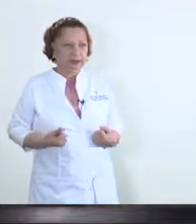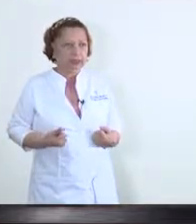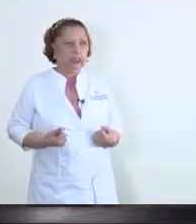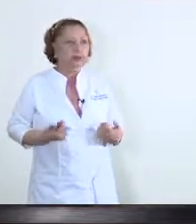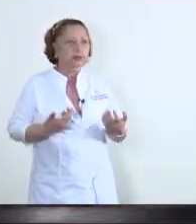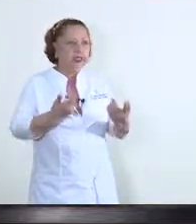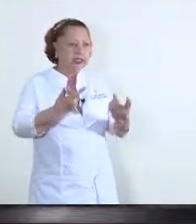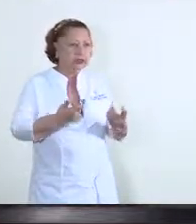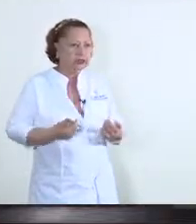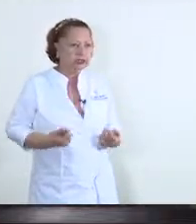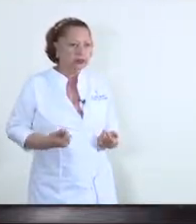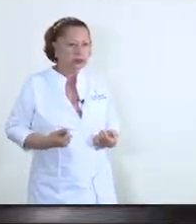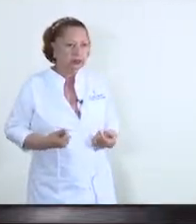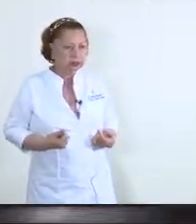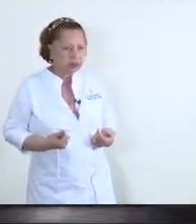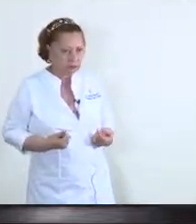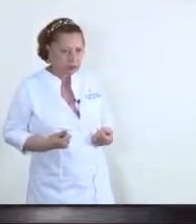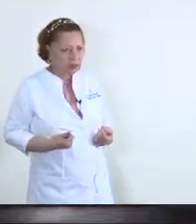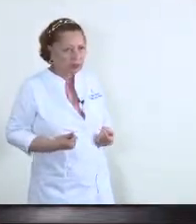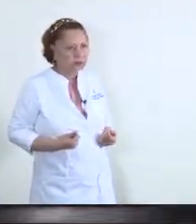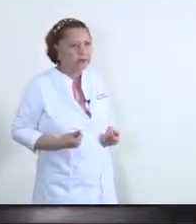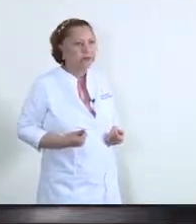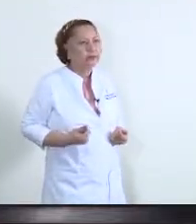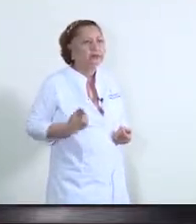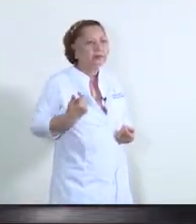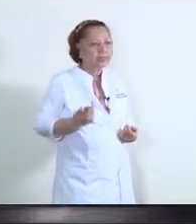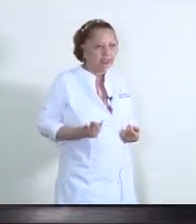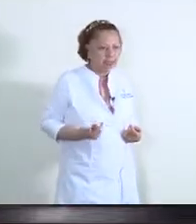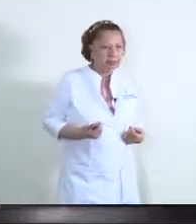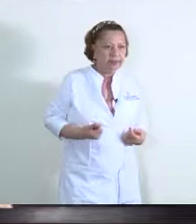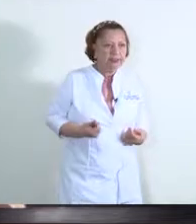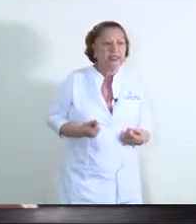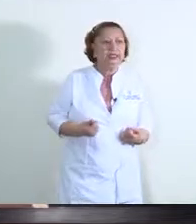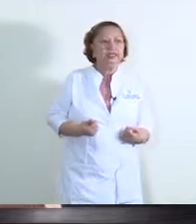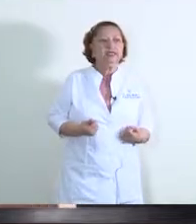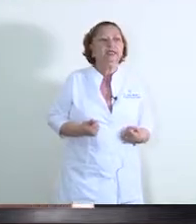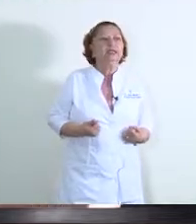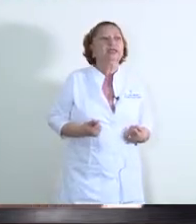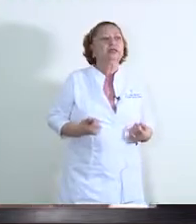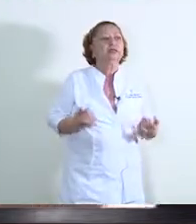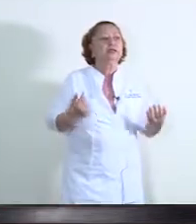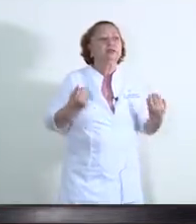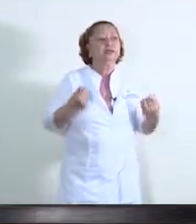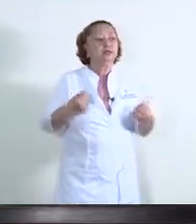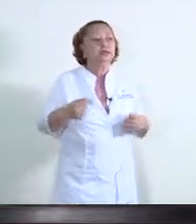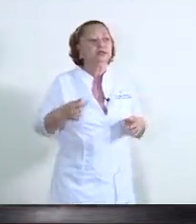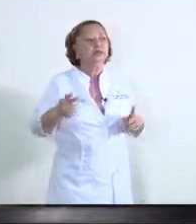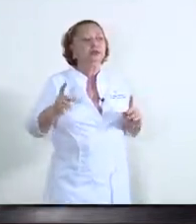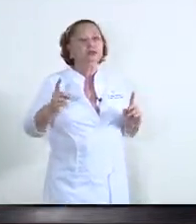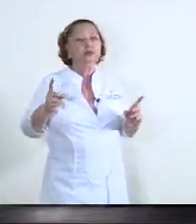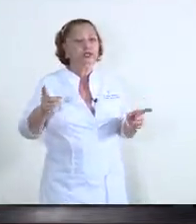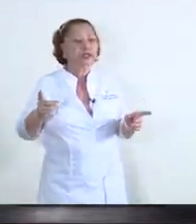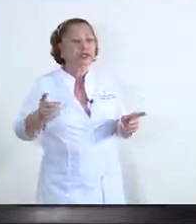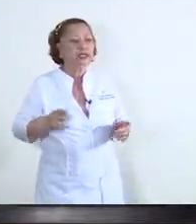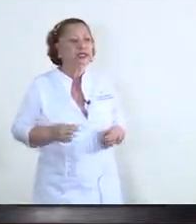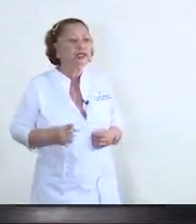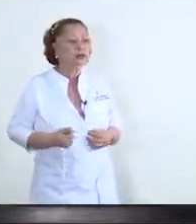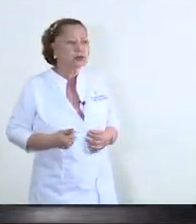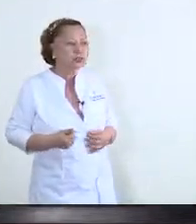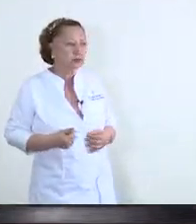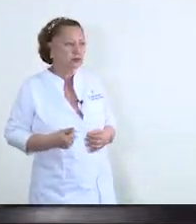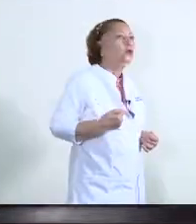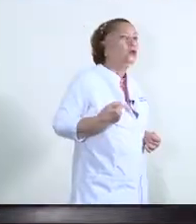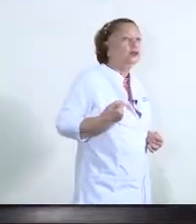impotente, vienen los trastornos del sueño, vienen las pesadillas y por último surge